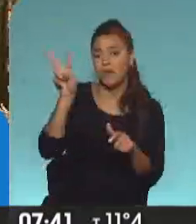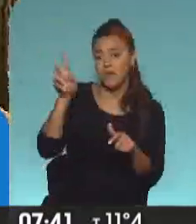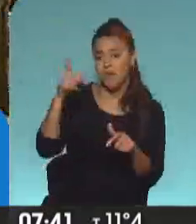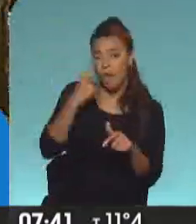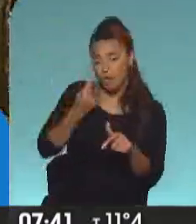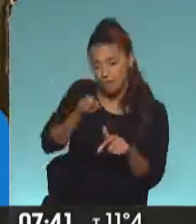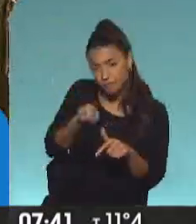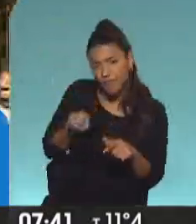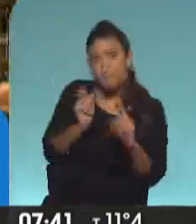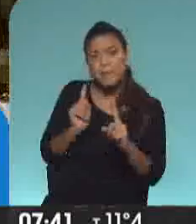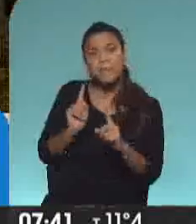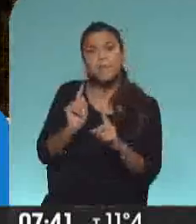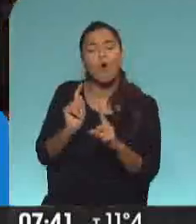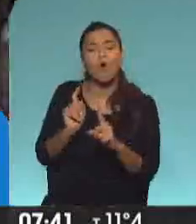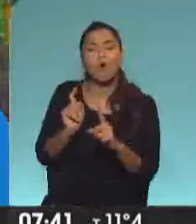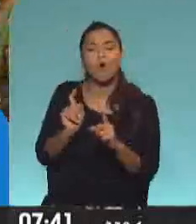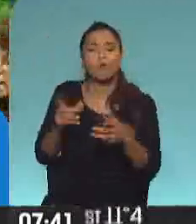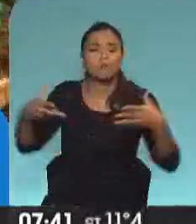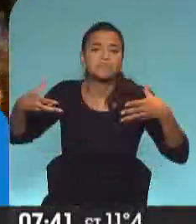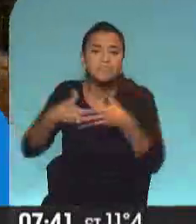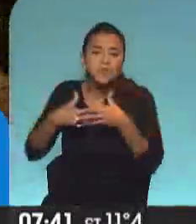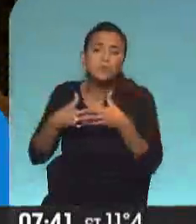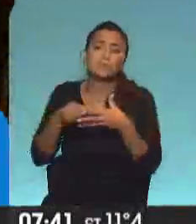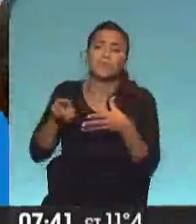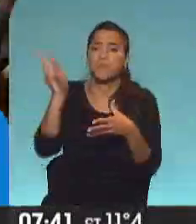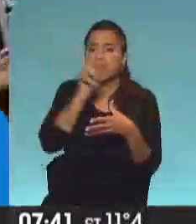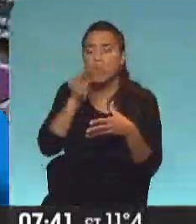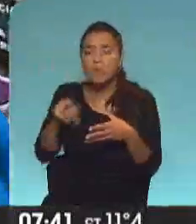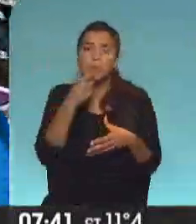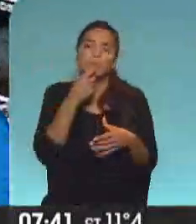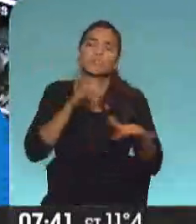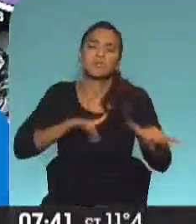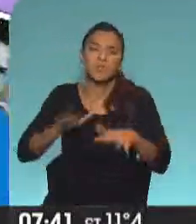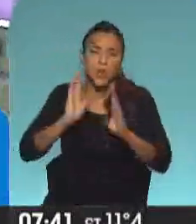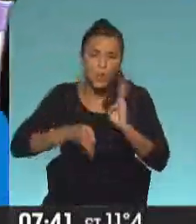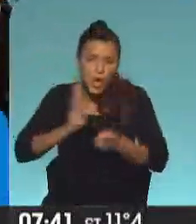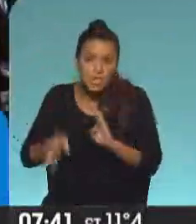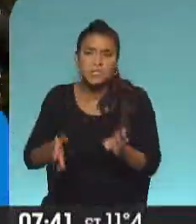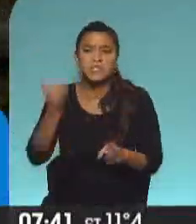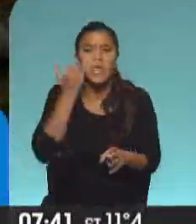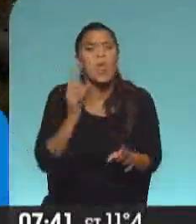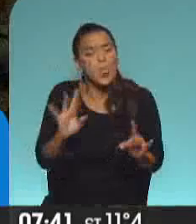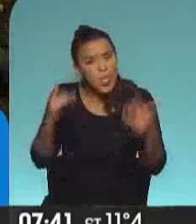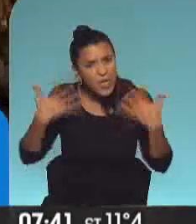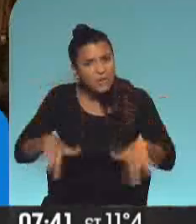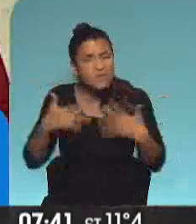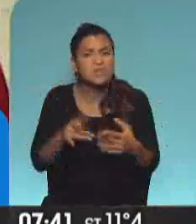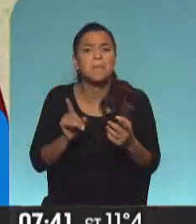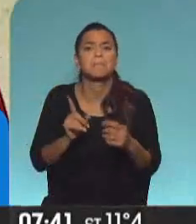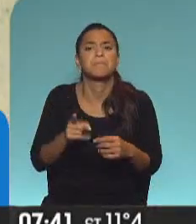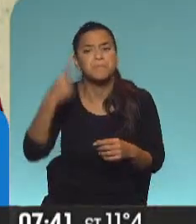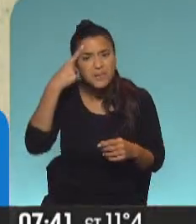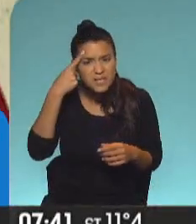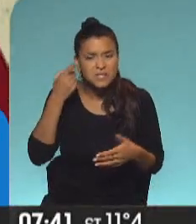es alguien del círculo íntimo de la mujer. Una mujer que está atravesando una situación de violencia, si ya de por sí es difícil y encima creyendo que